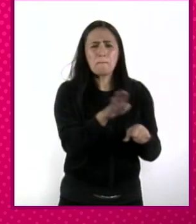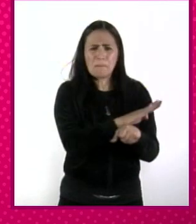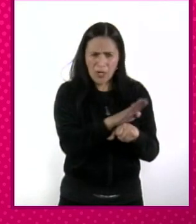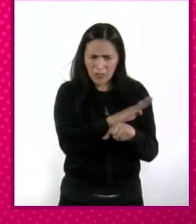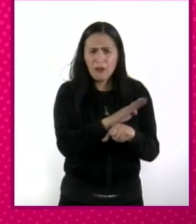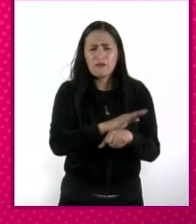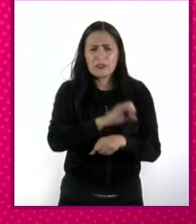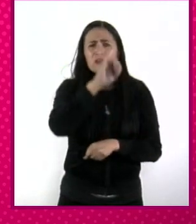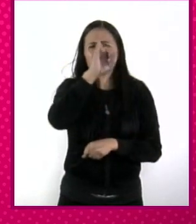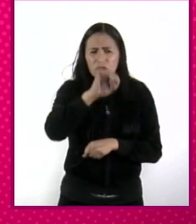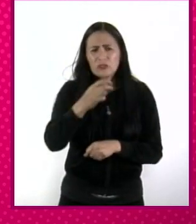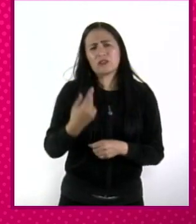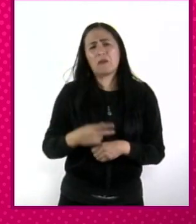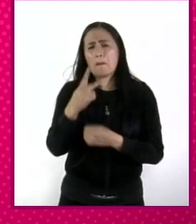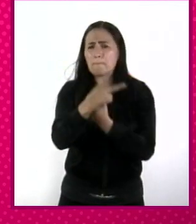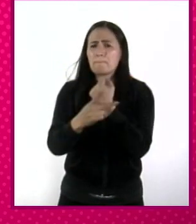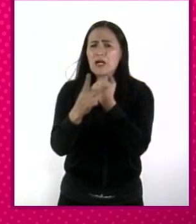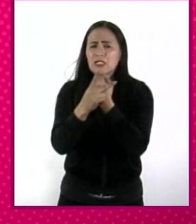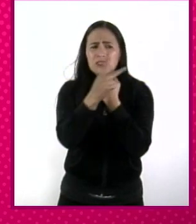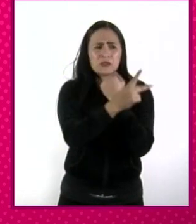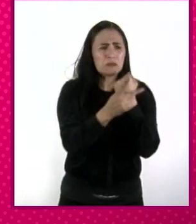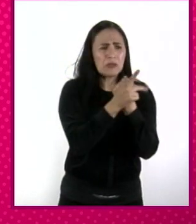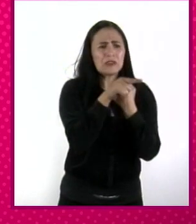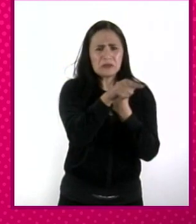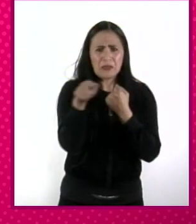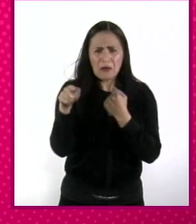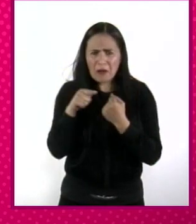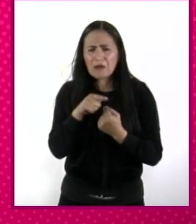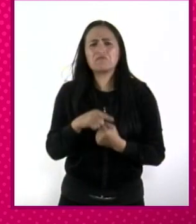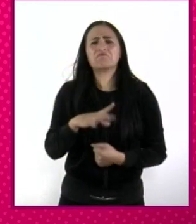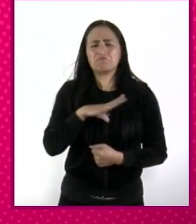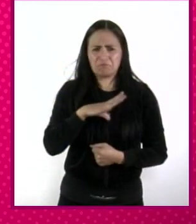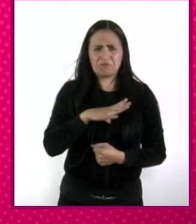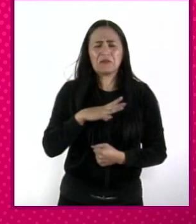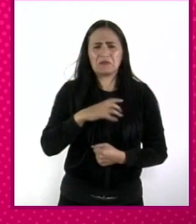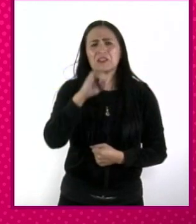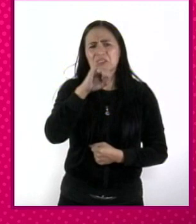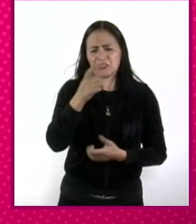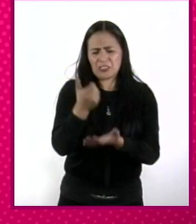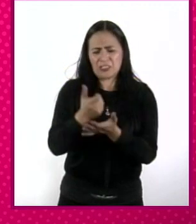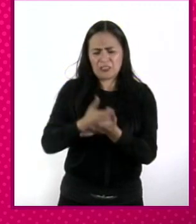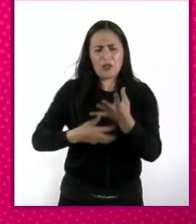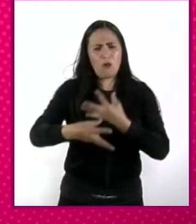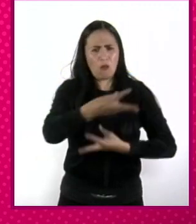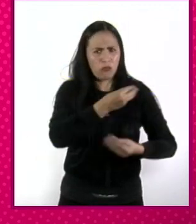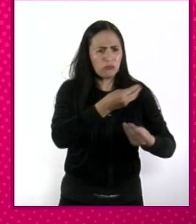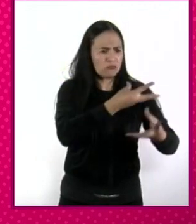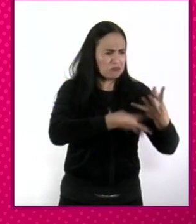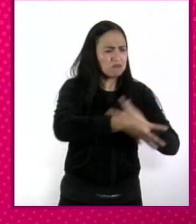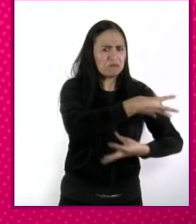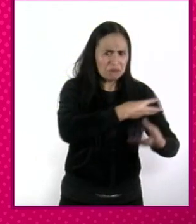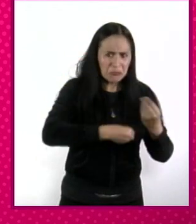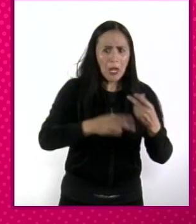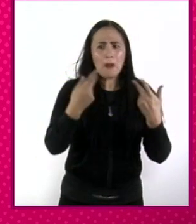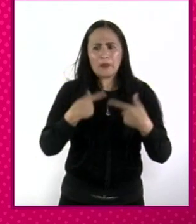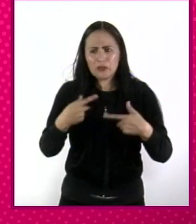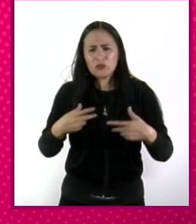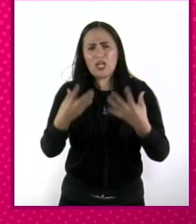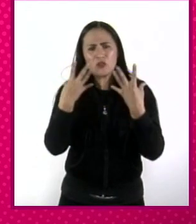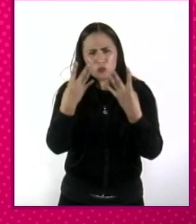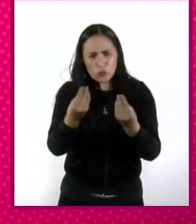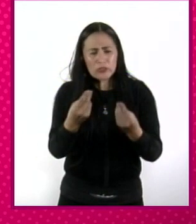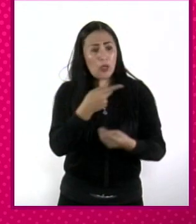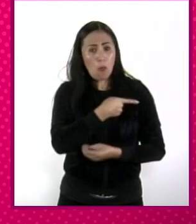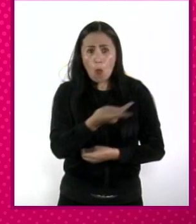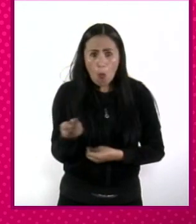la mayoría de los países generó procesos de redistribución del ingreso, es decir, que muchas personas salieran de la